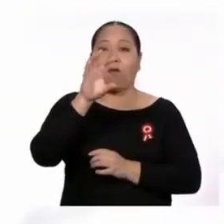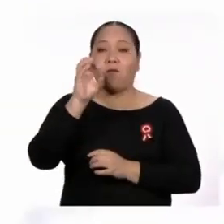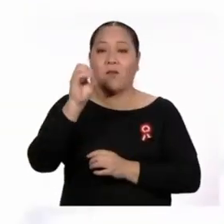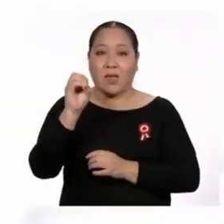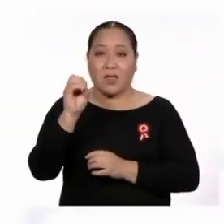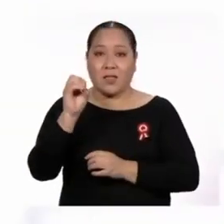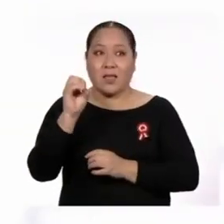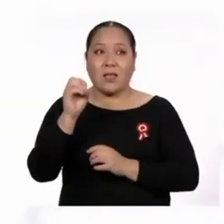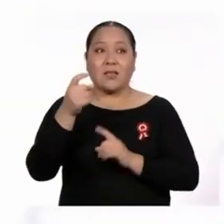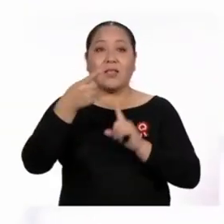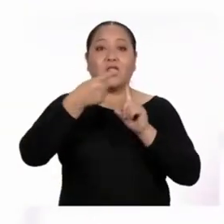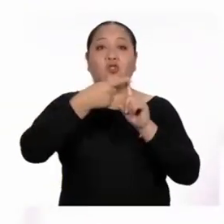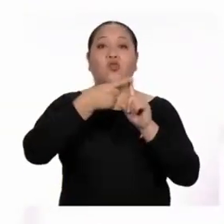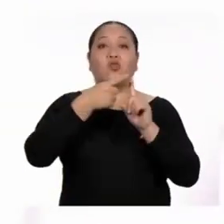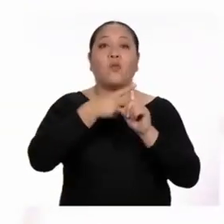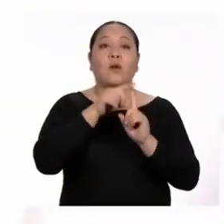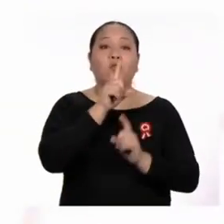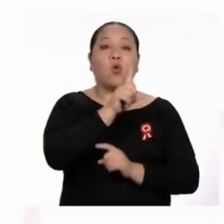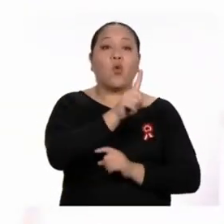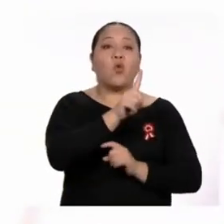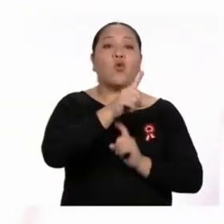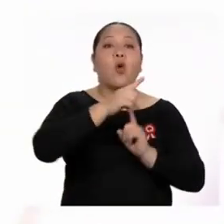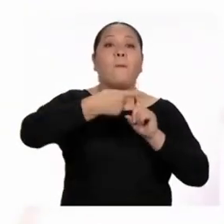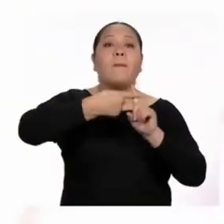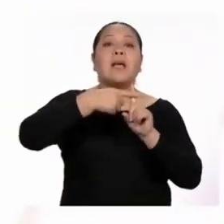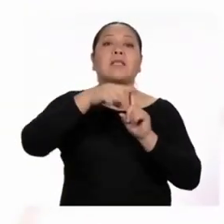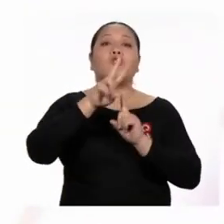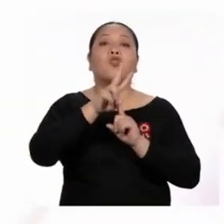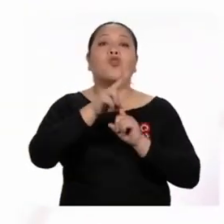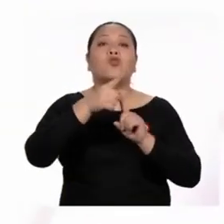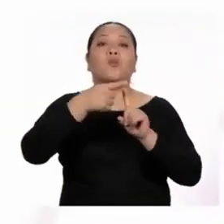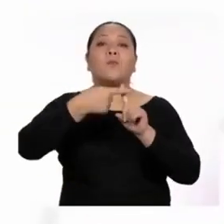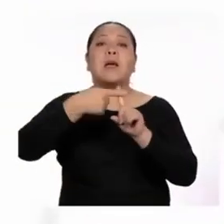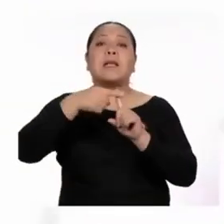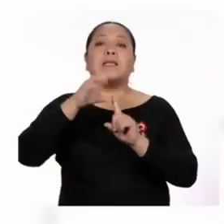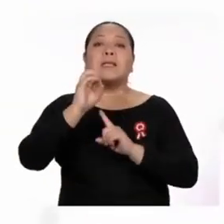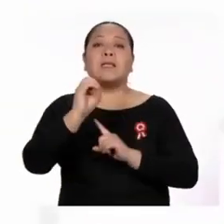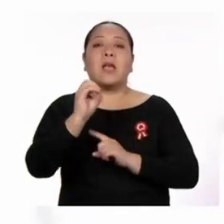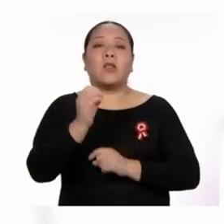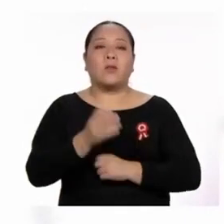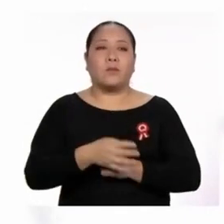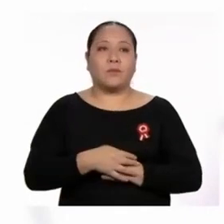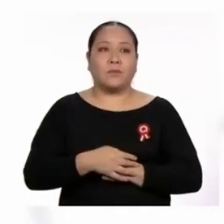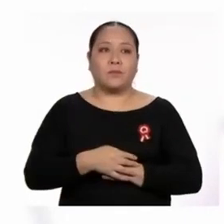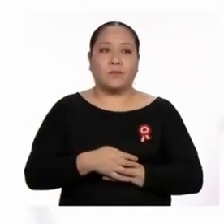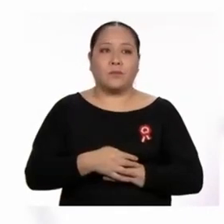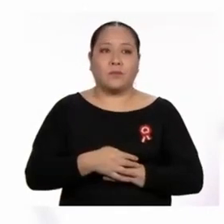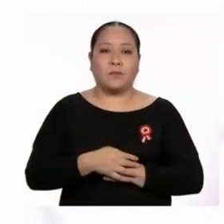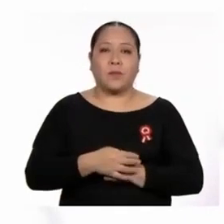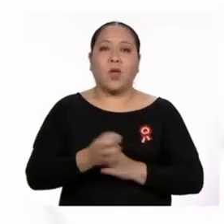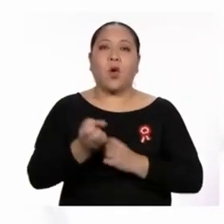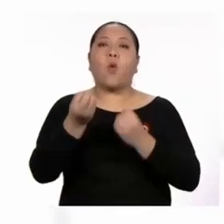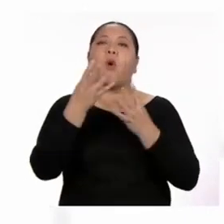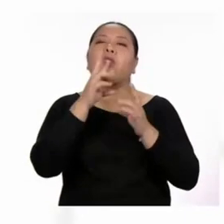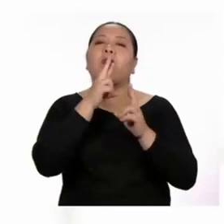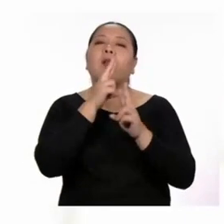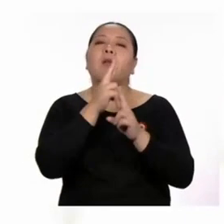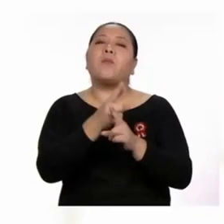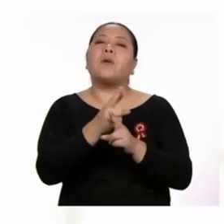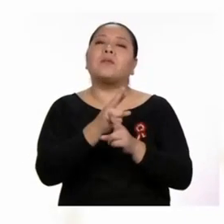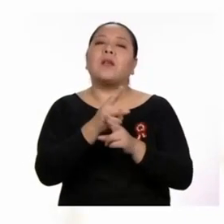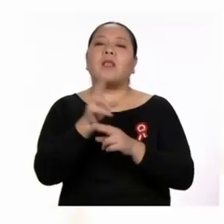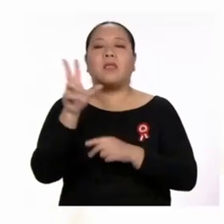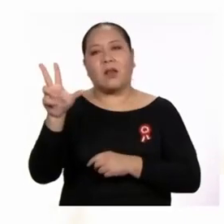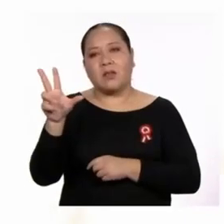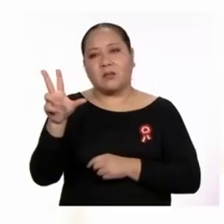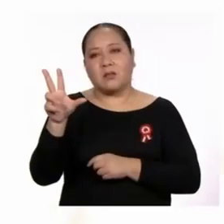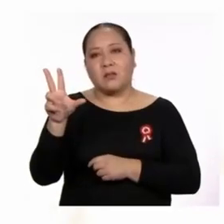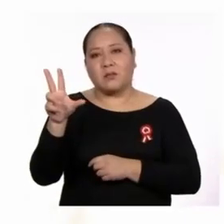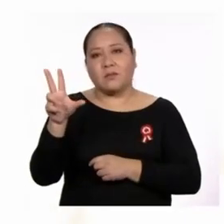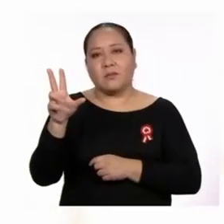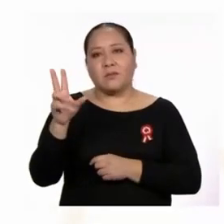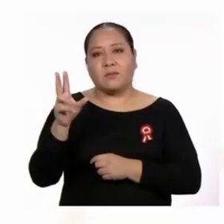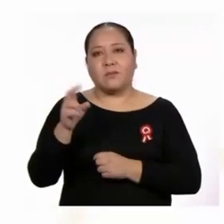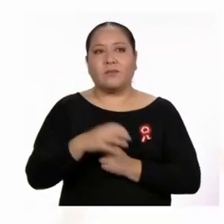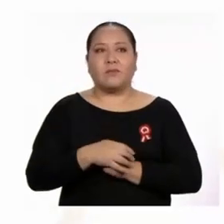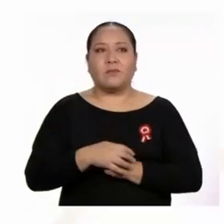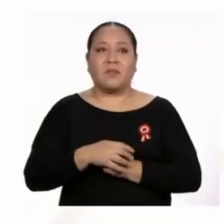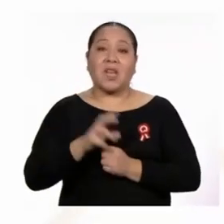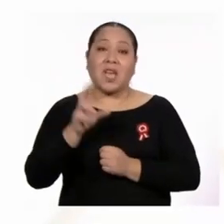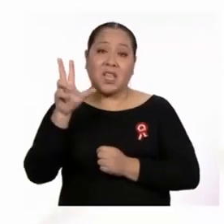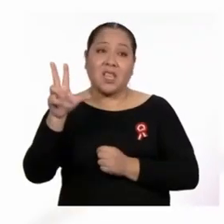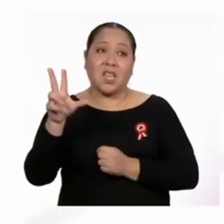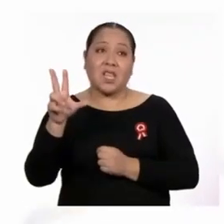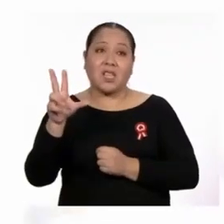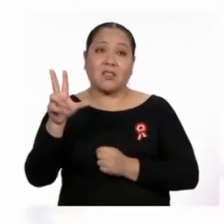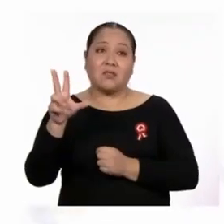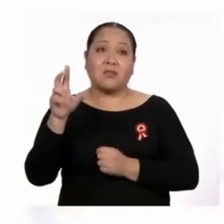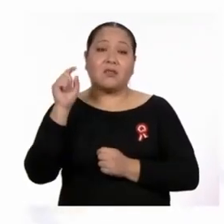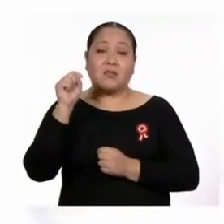se suman sus cifras que son 1 más 2 más 0 y tenemos como resultado 3. Y el